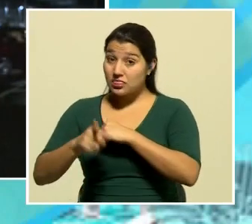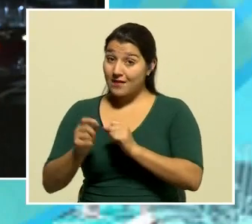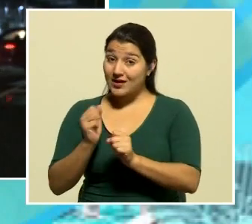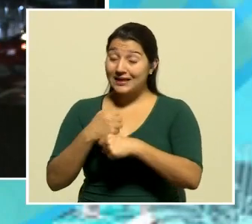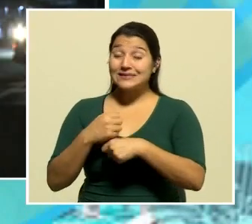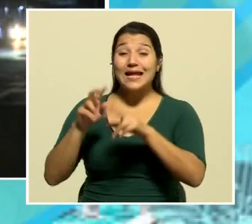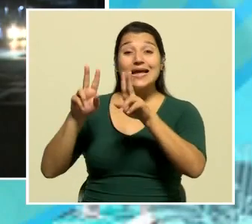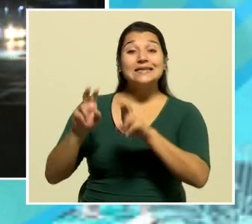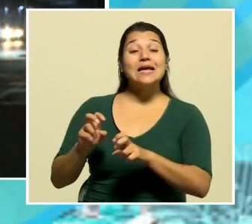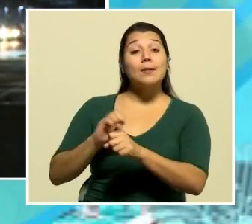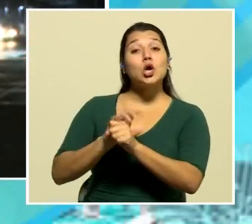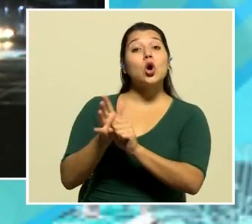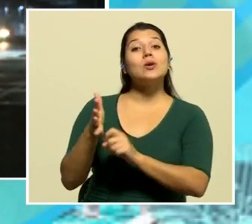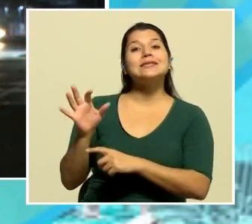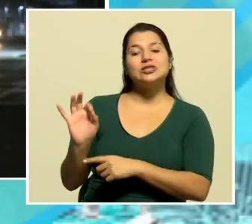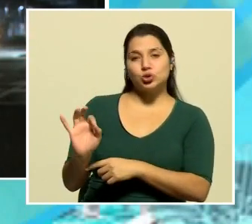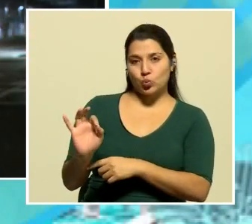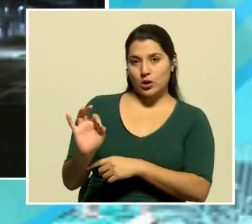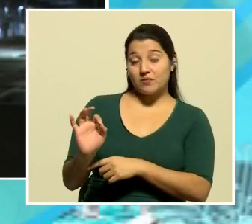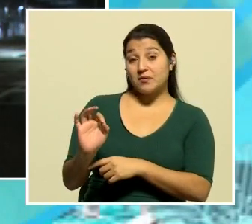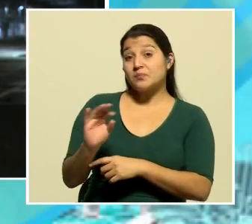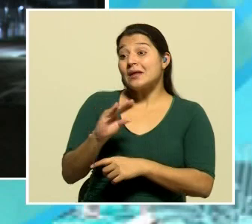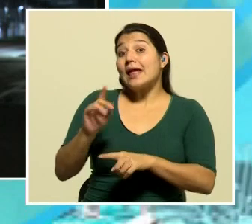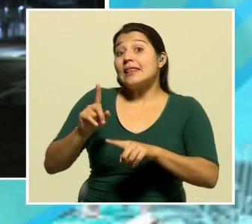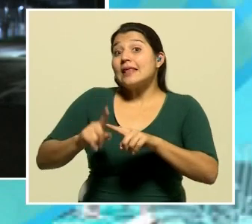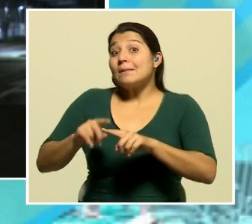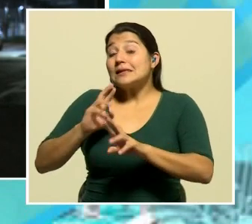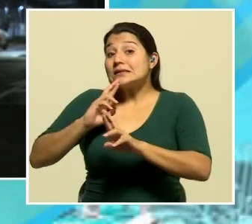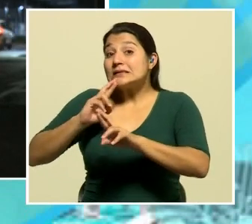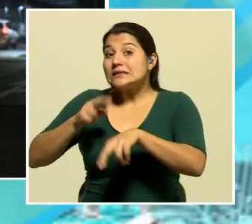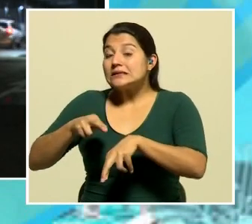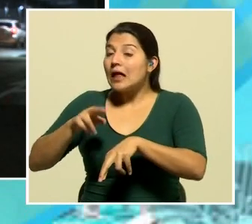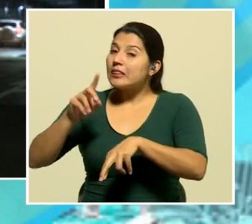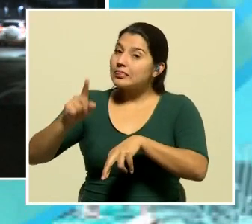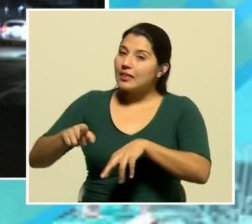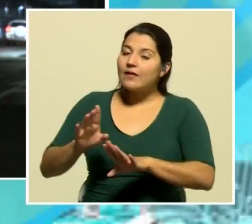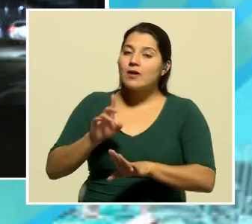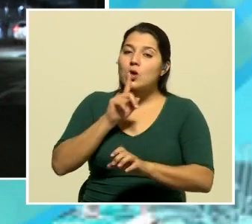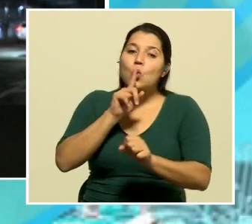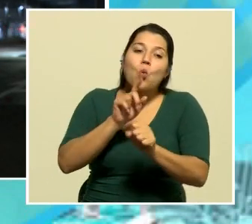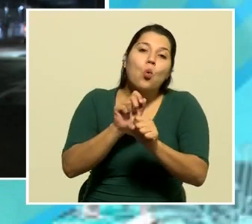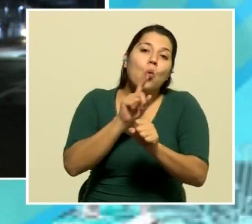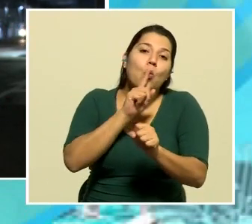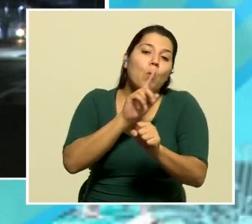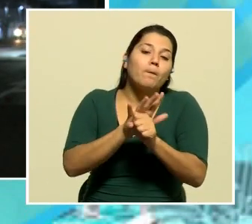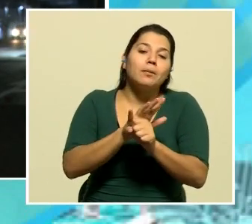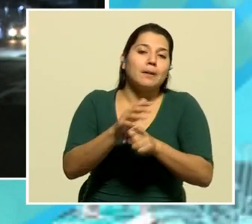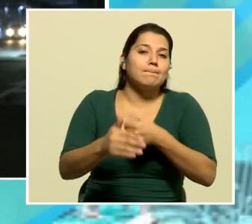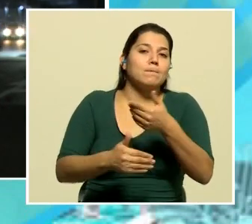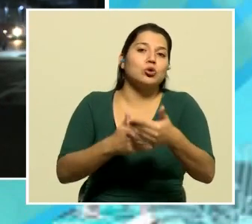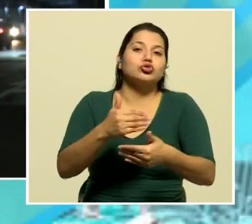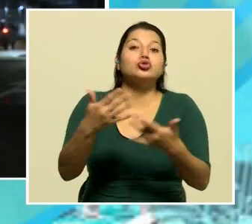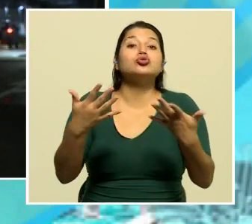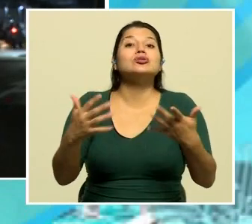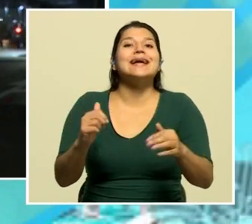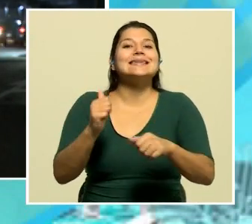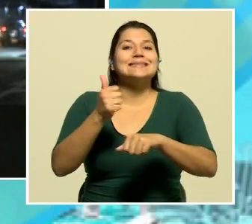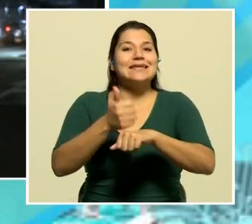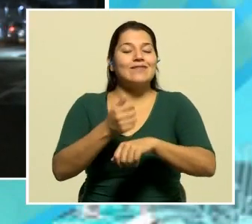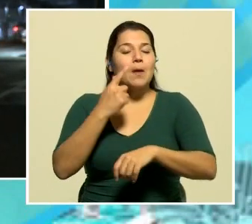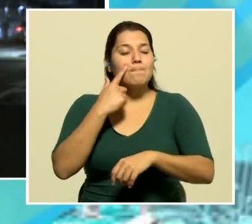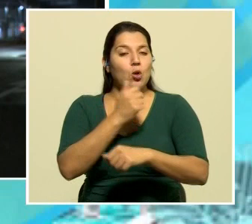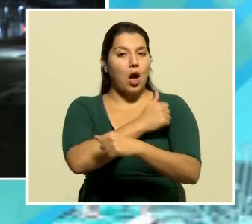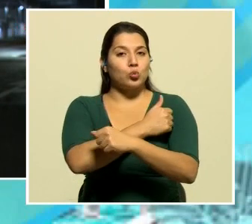del COVID-19 y según el resultado deberán cumplir los protocolos establecidos por las